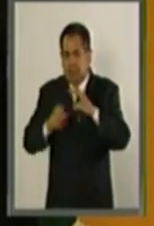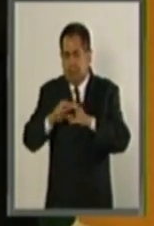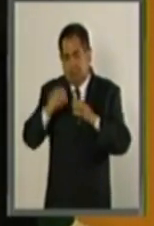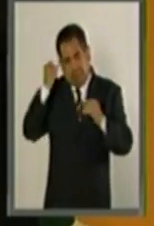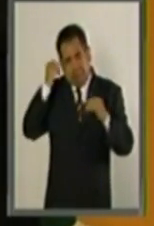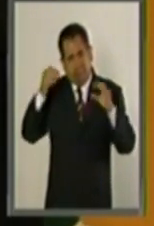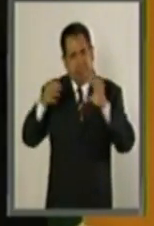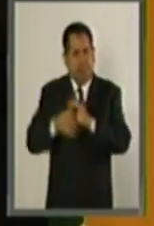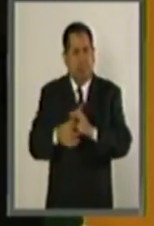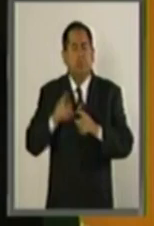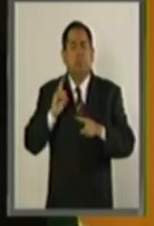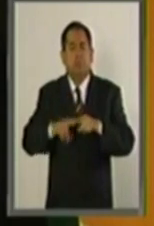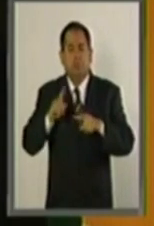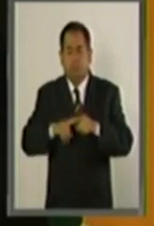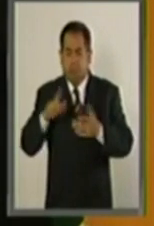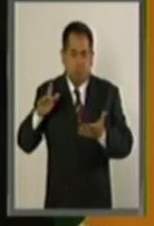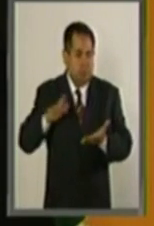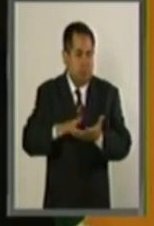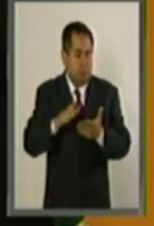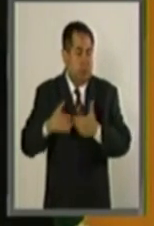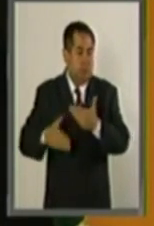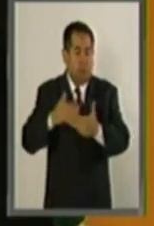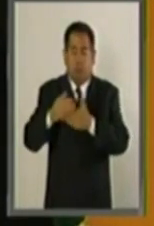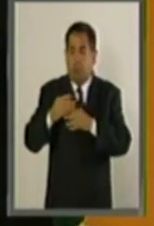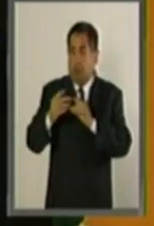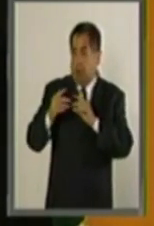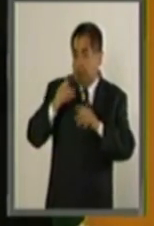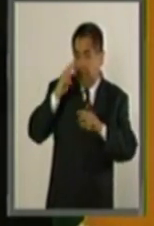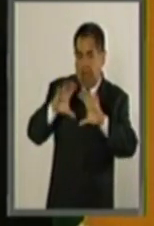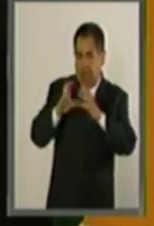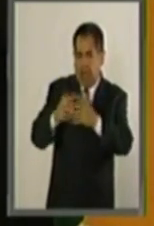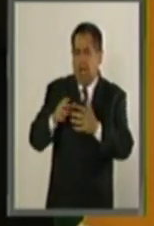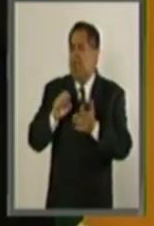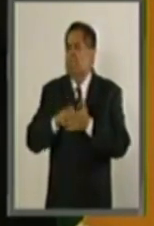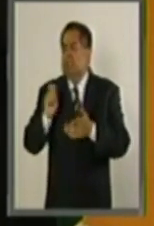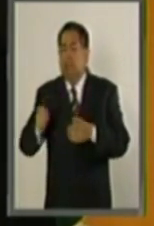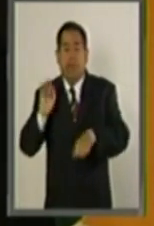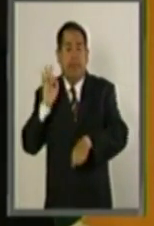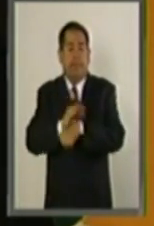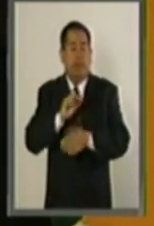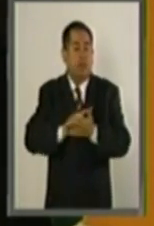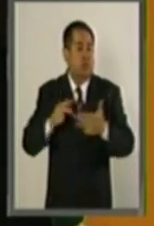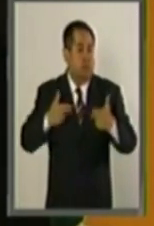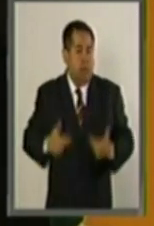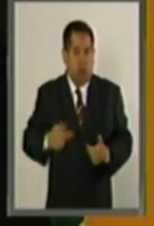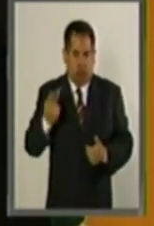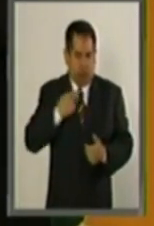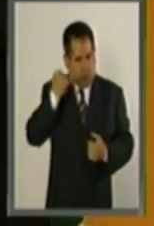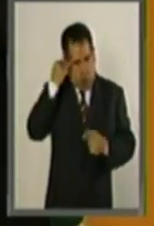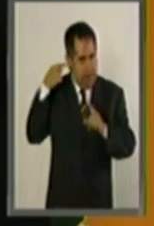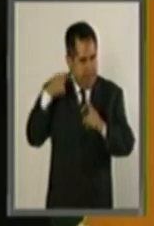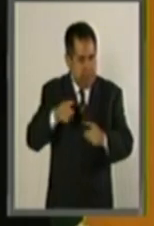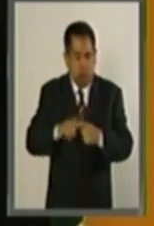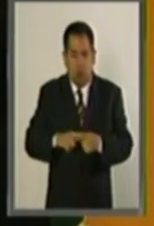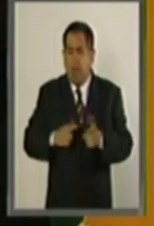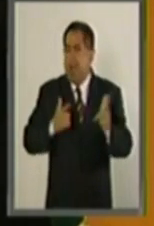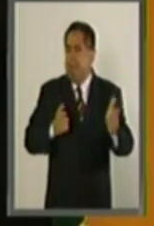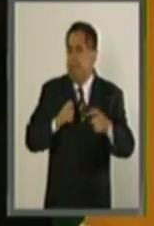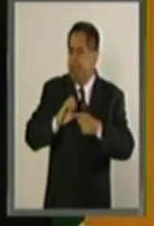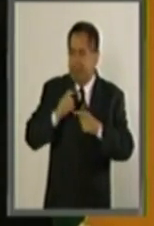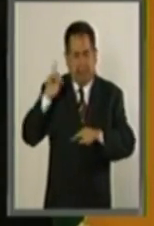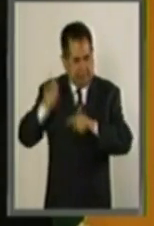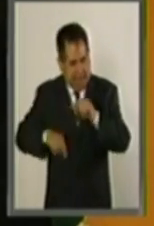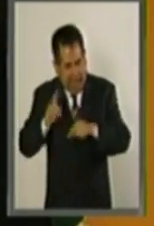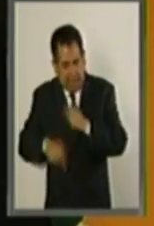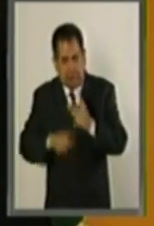trascendentales que tienen incidencia en esferas multilaterales como la defensa de los derechos humanos, el desarme, desarrollo,